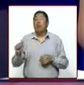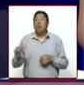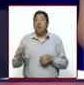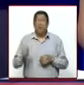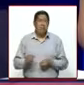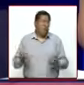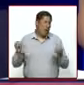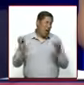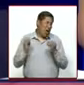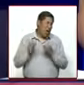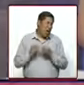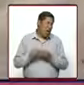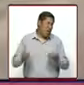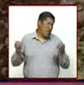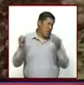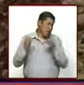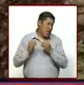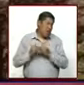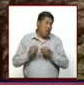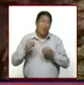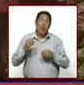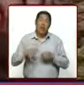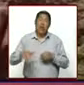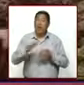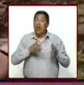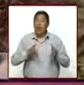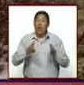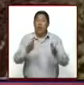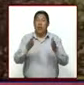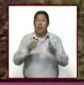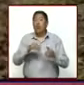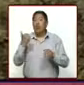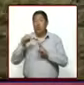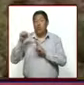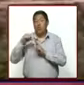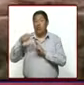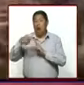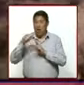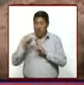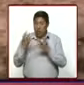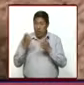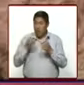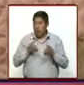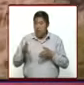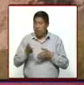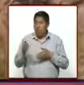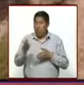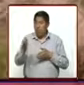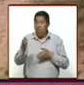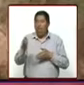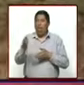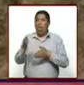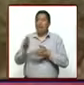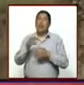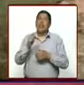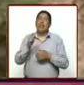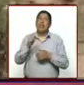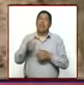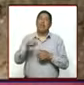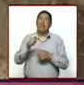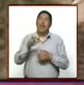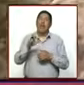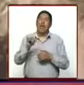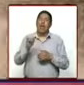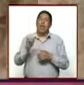están masificando, no solamente en carreteras, sino también hasta las rutas alternas que la gente quiere tomar. Los pobladores de Tapacarí cierran hasta